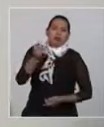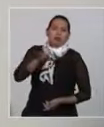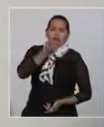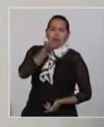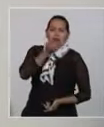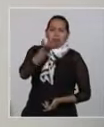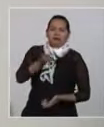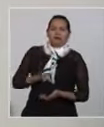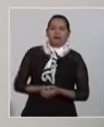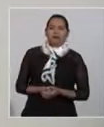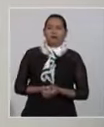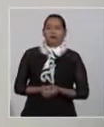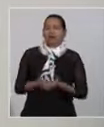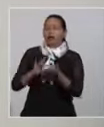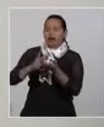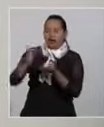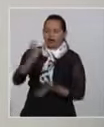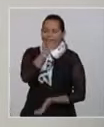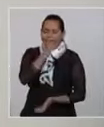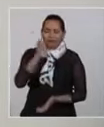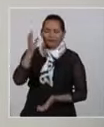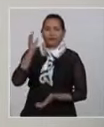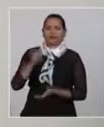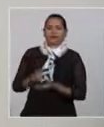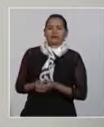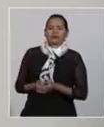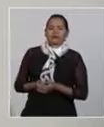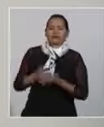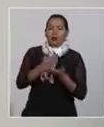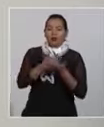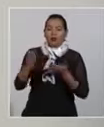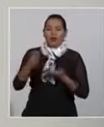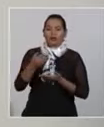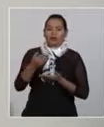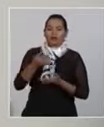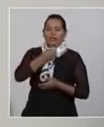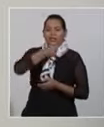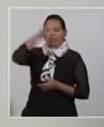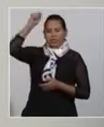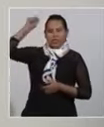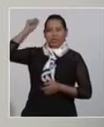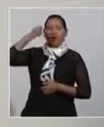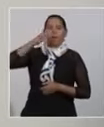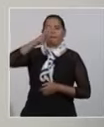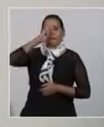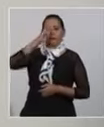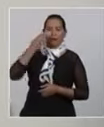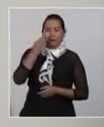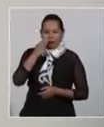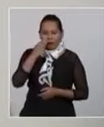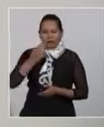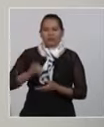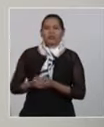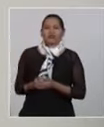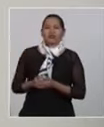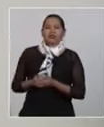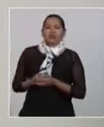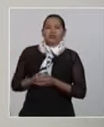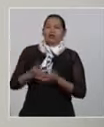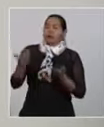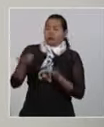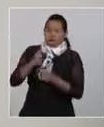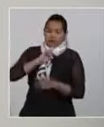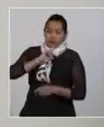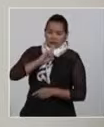Gracias, candidato Michel Chaín. El candidato Luis Miguel Barbosa, de la coalición Juntos Haremos Historia, tiene derecho a una réplica